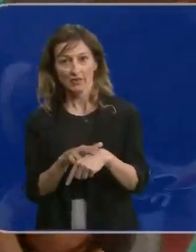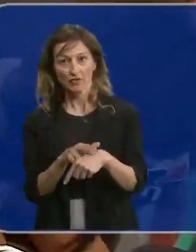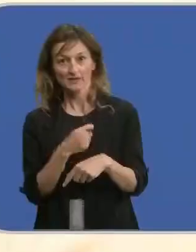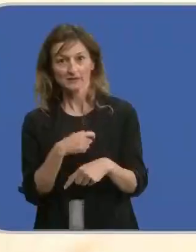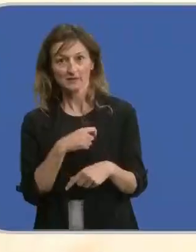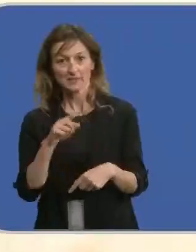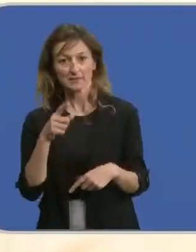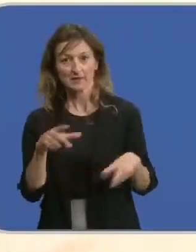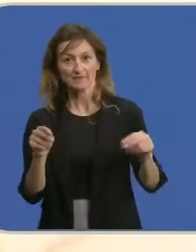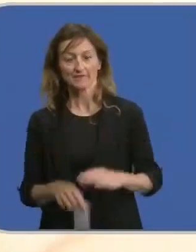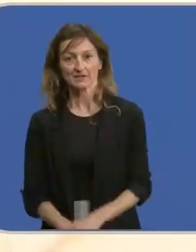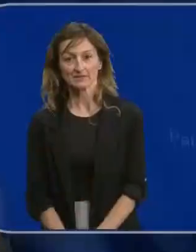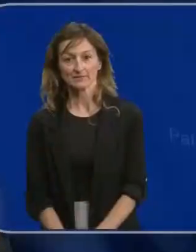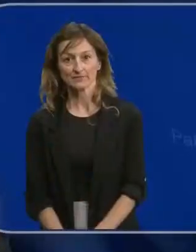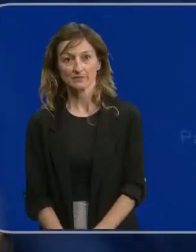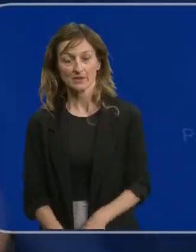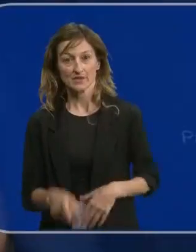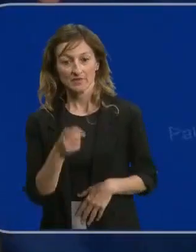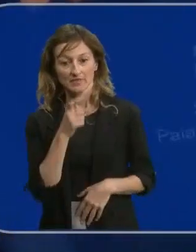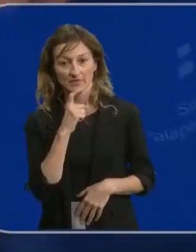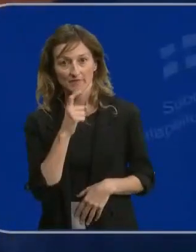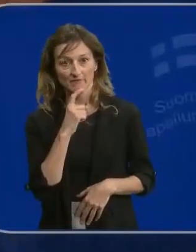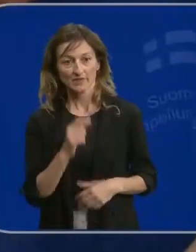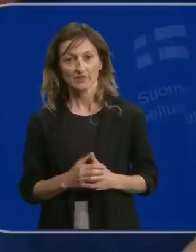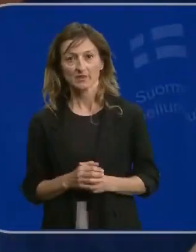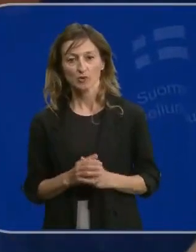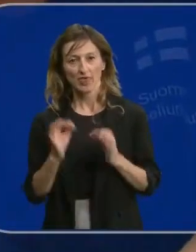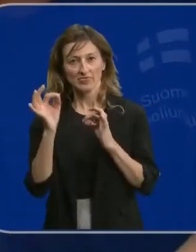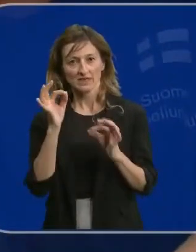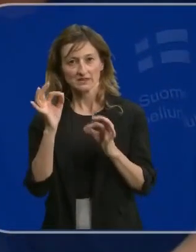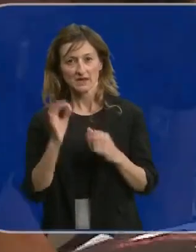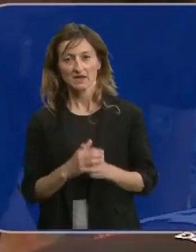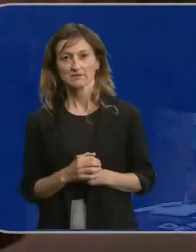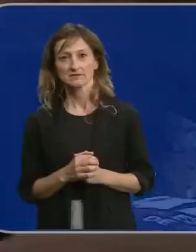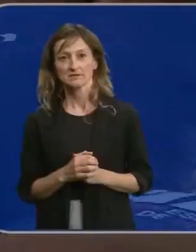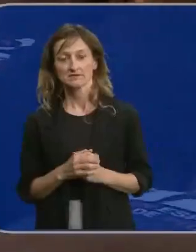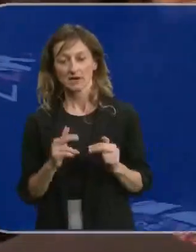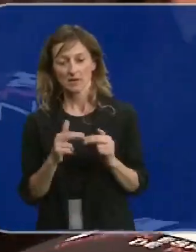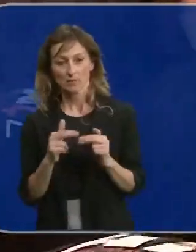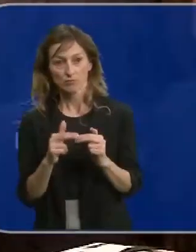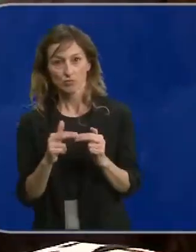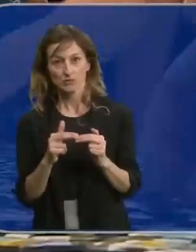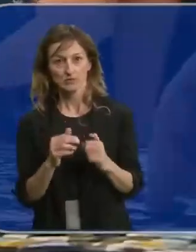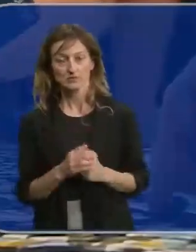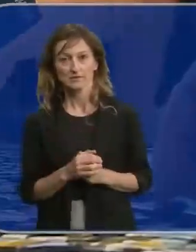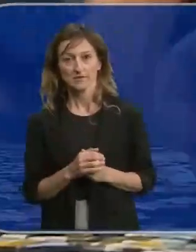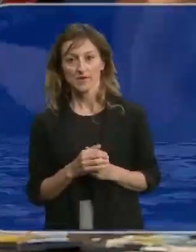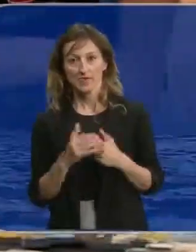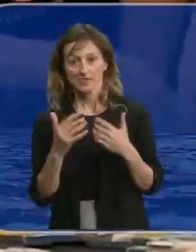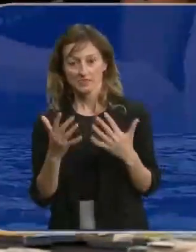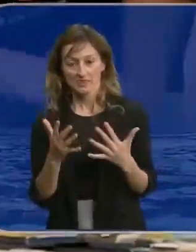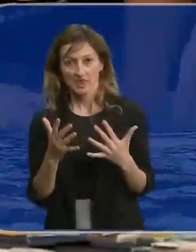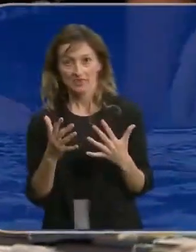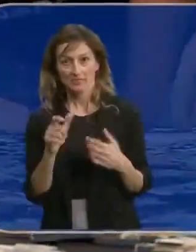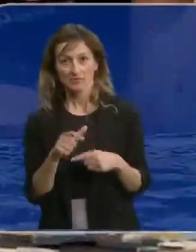consigue ser la primera en acabar pero es difícil está muy muy cargado de detalles Y eso es lo más difícil para este puzle y el que sean 10 personas